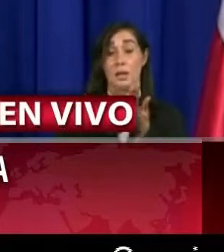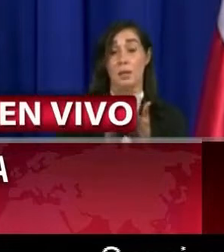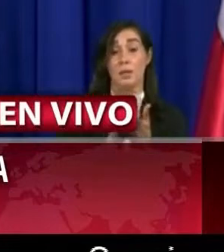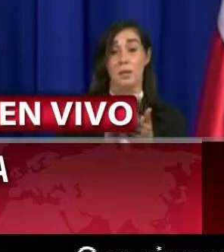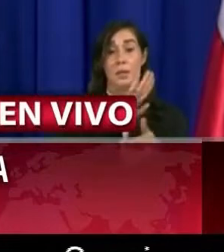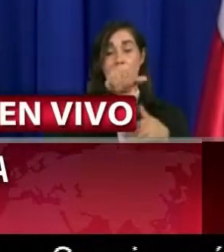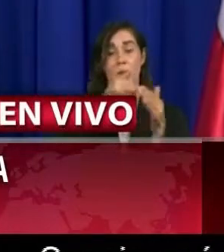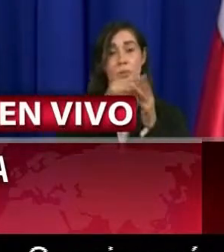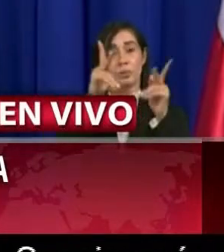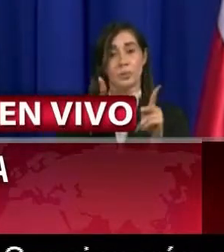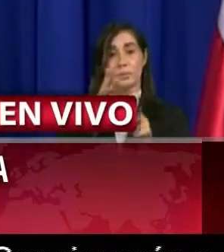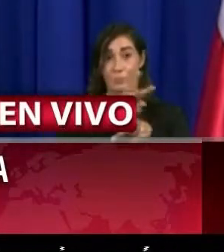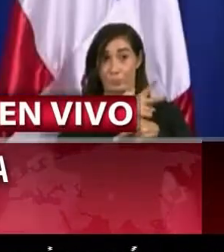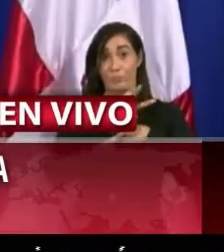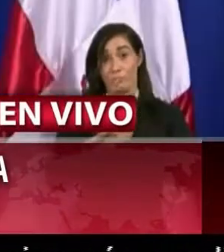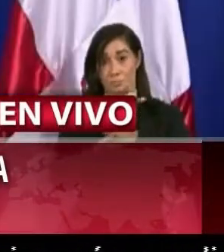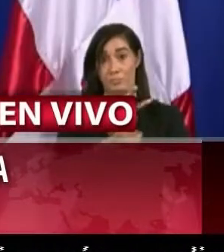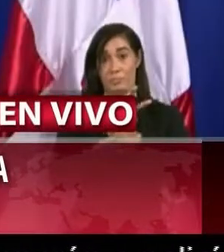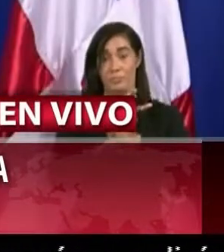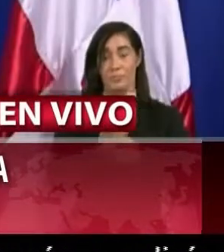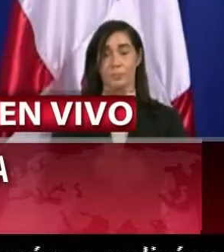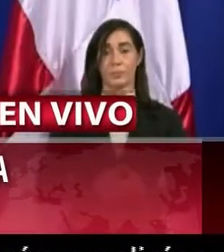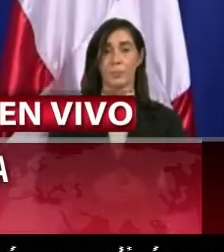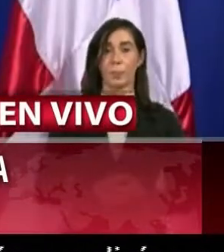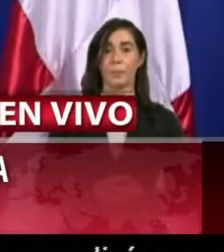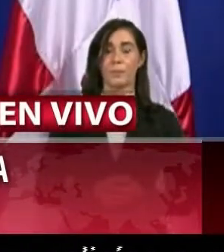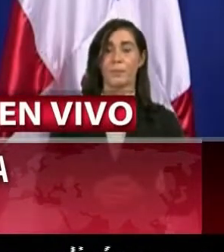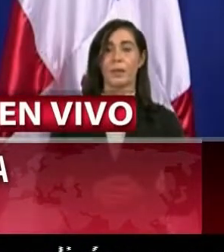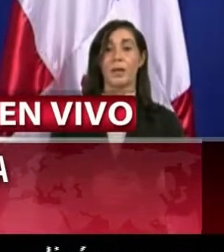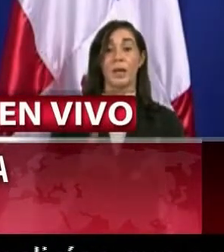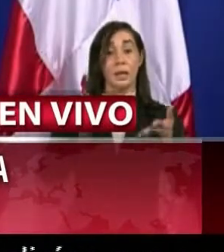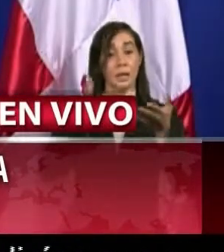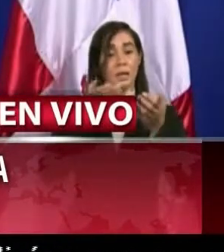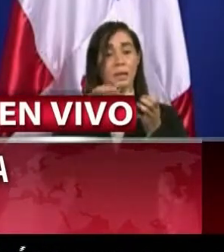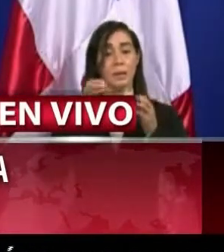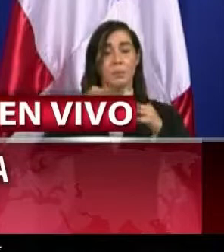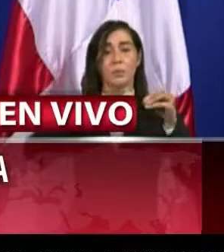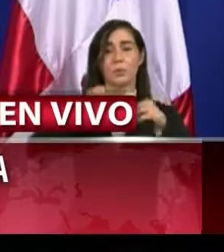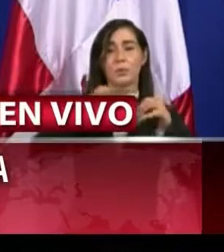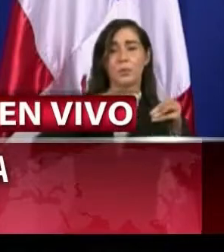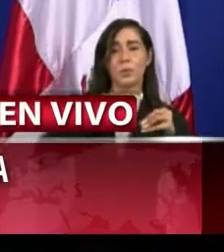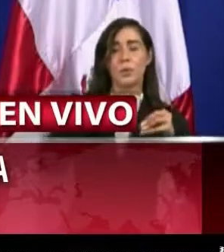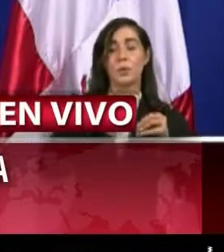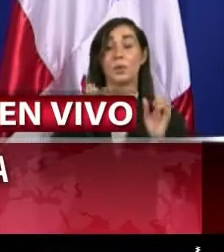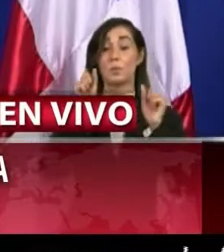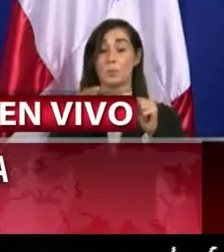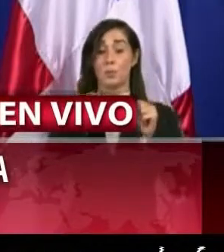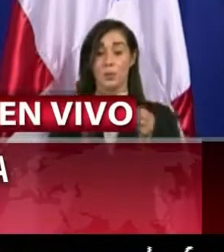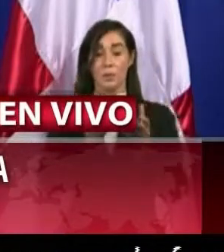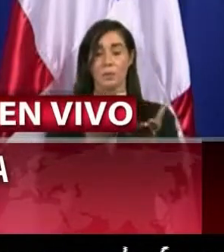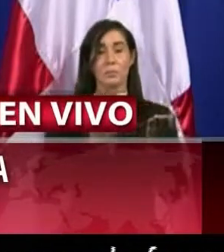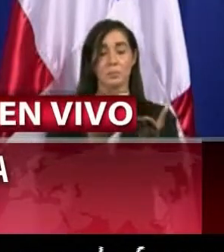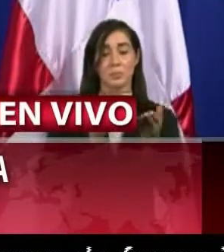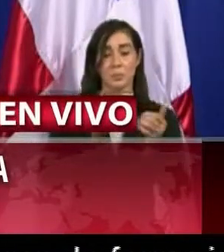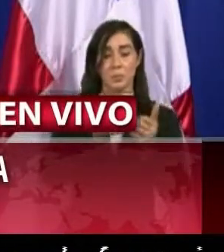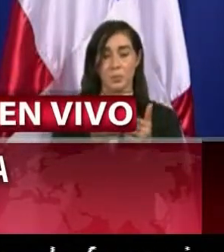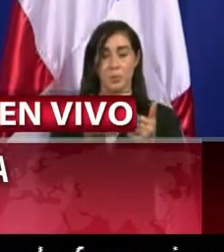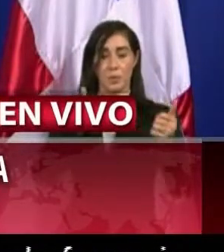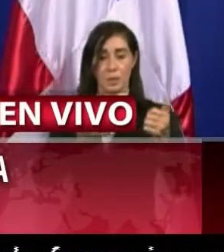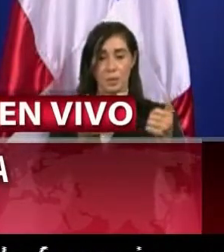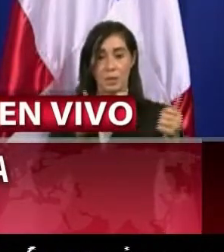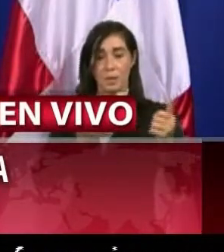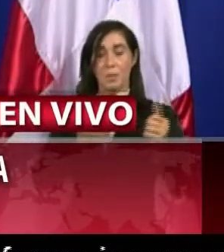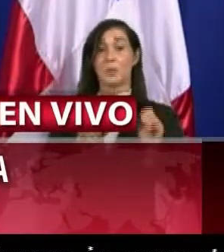todas protegidos. Aspiramos a que los comercios de la RAS puedan servir de espacios para el reparto de